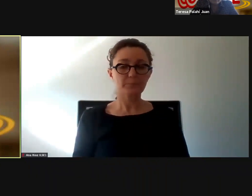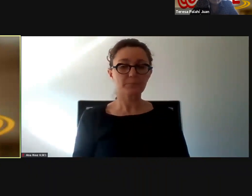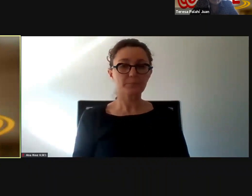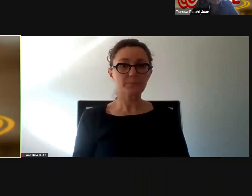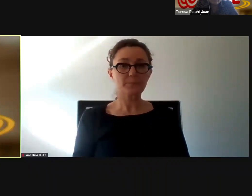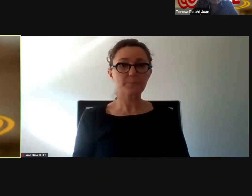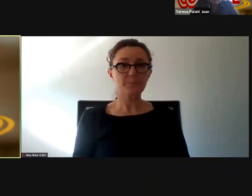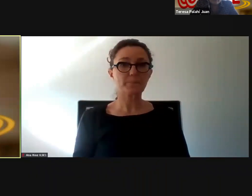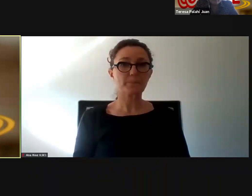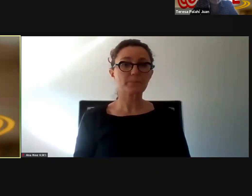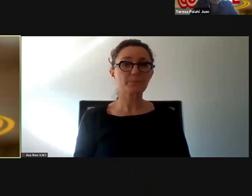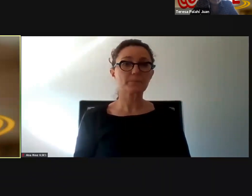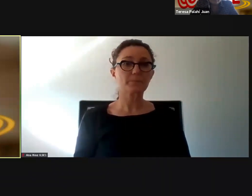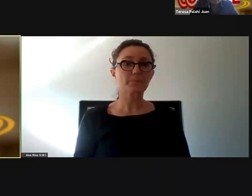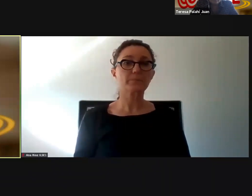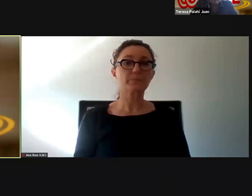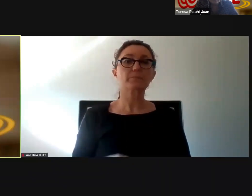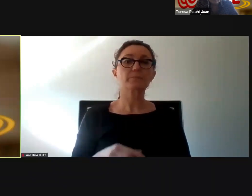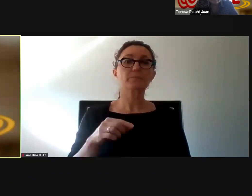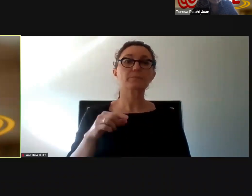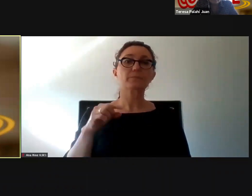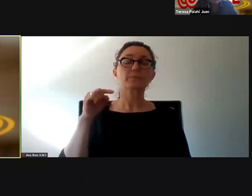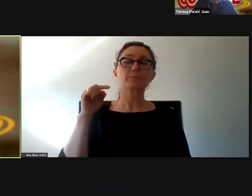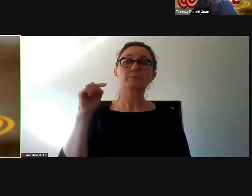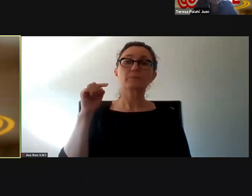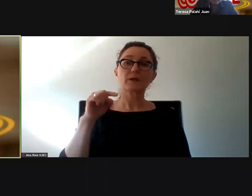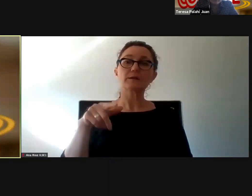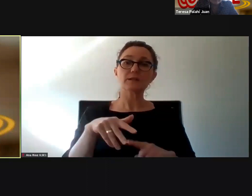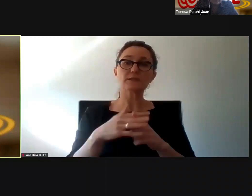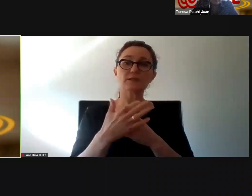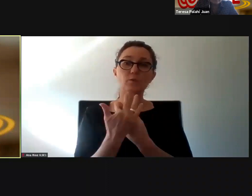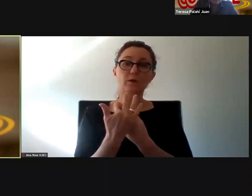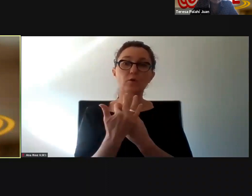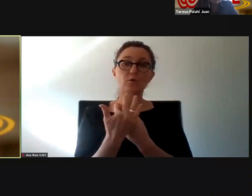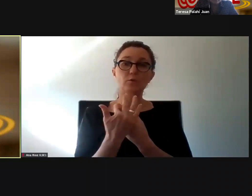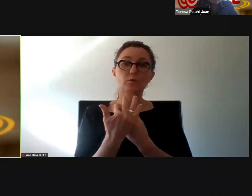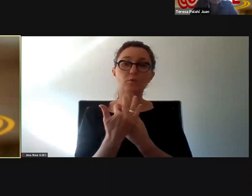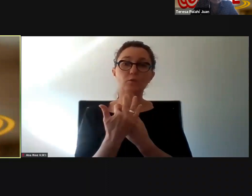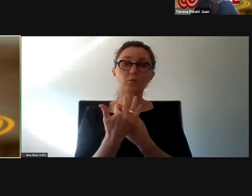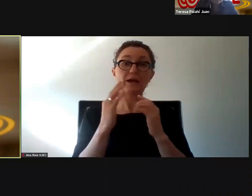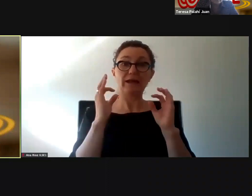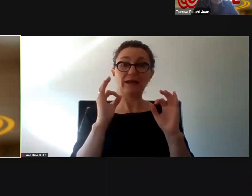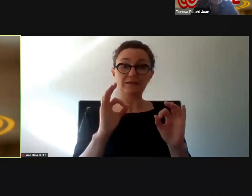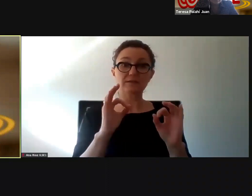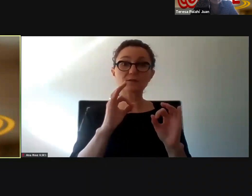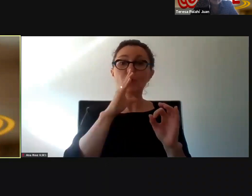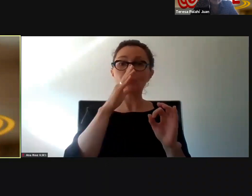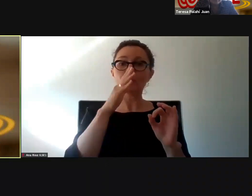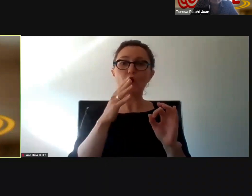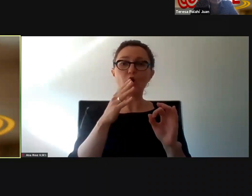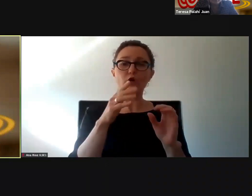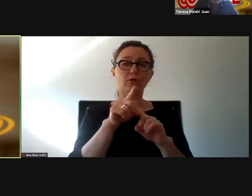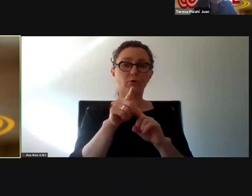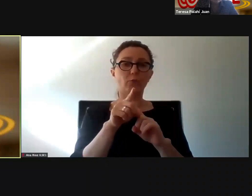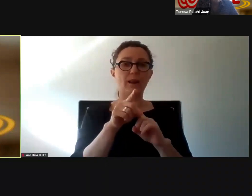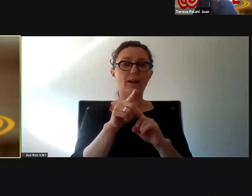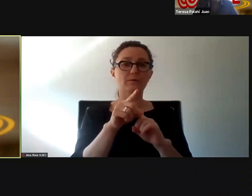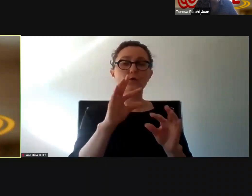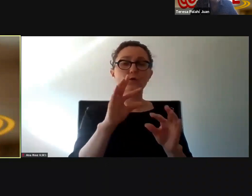Esto es así a partir de patronos que se aprenden y que se transmiten de generación en